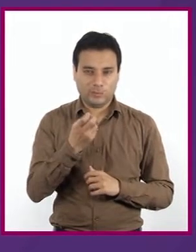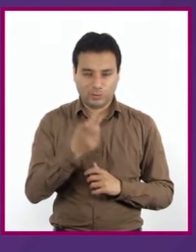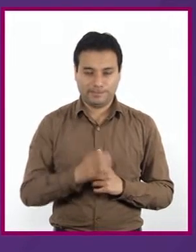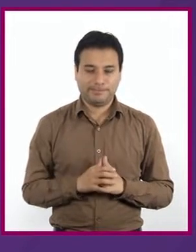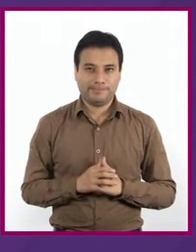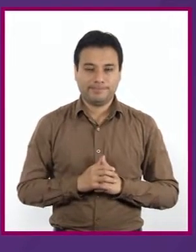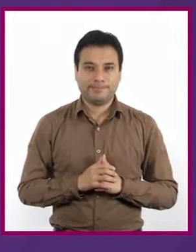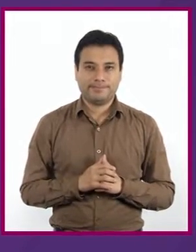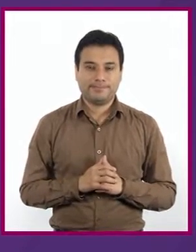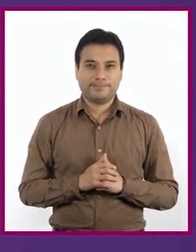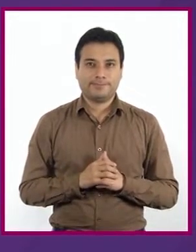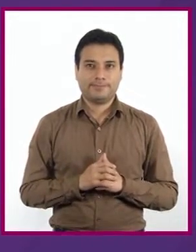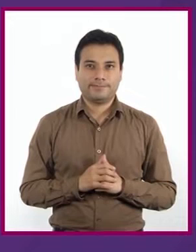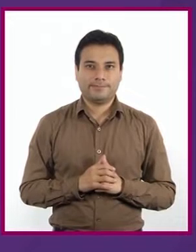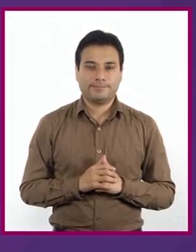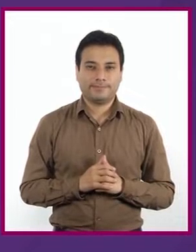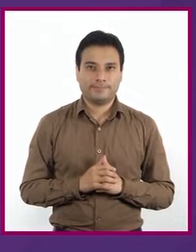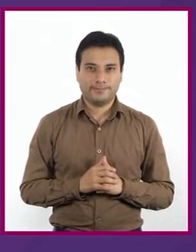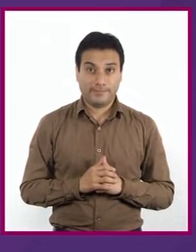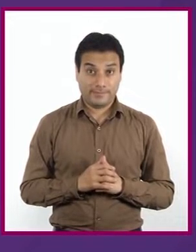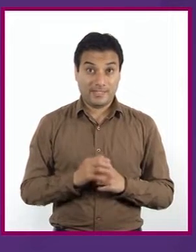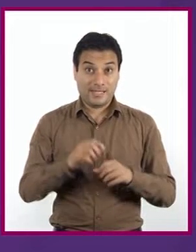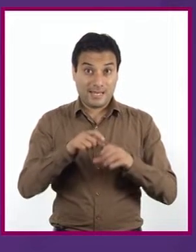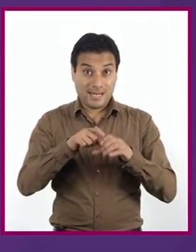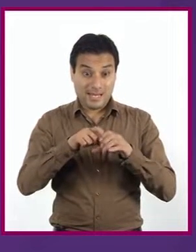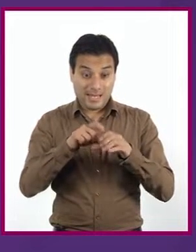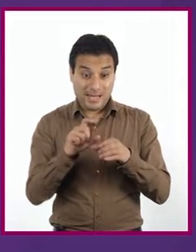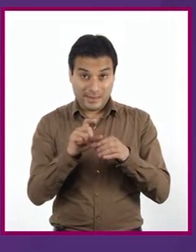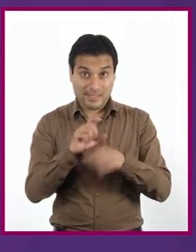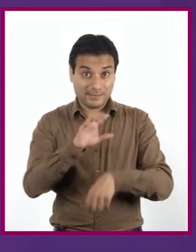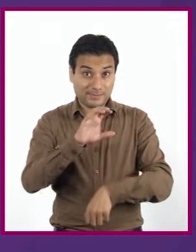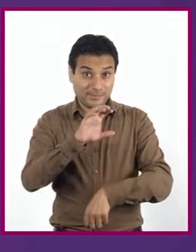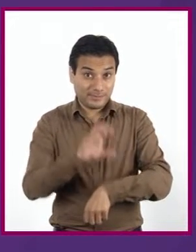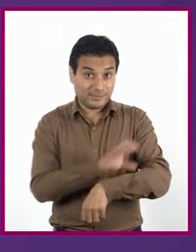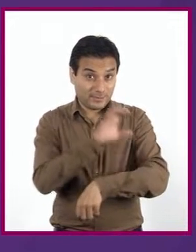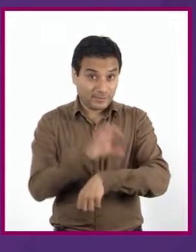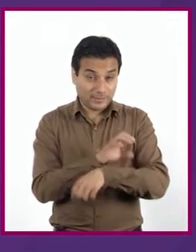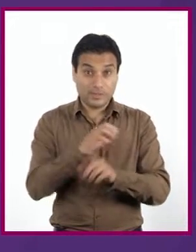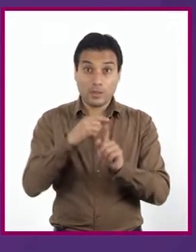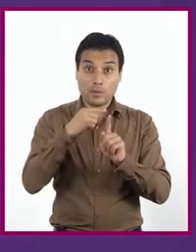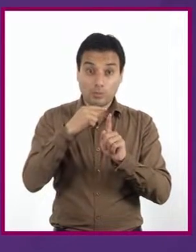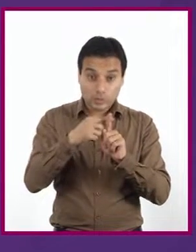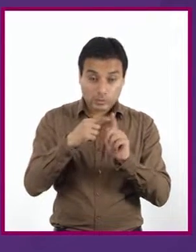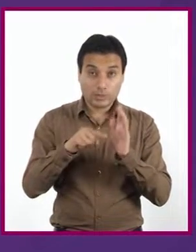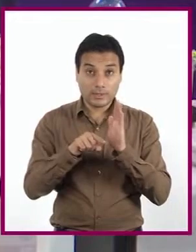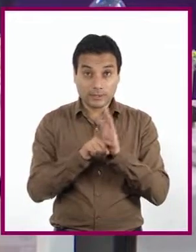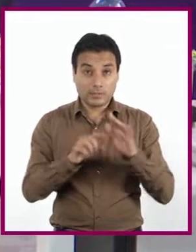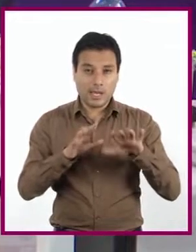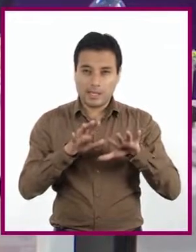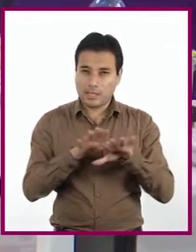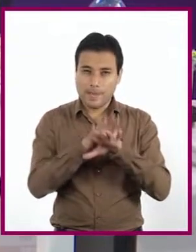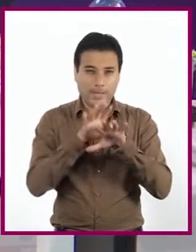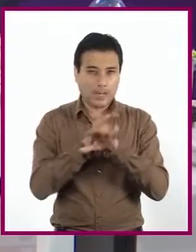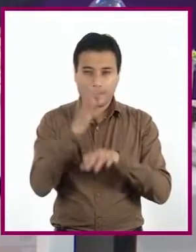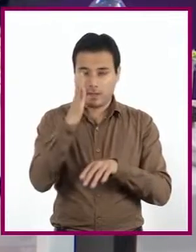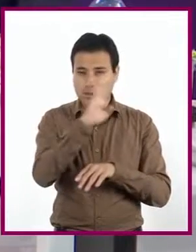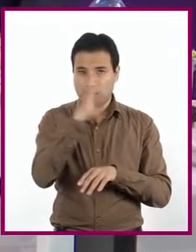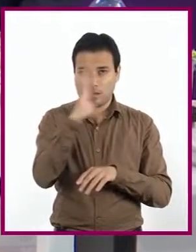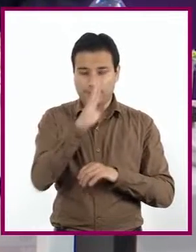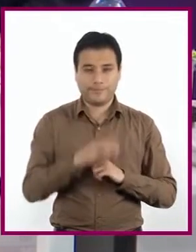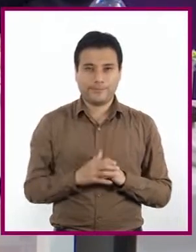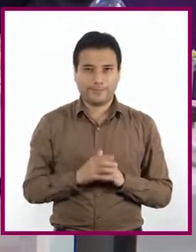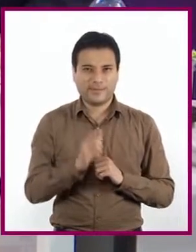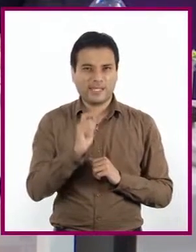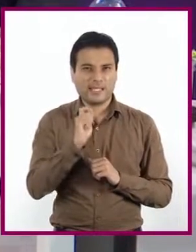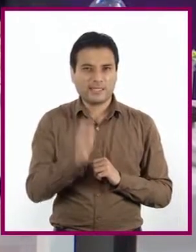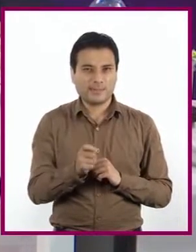posición. Las cargas de la lata están en reordenamiento constante. Con esto se demuestra